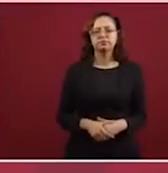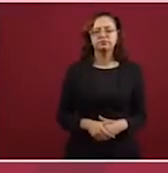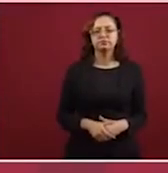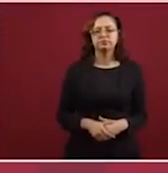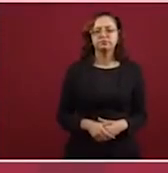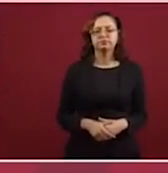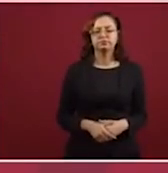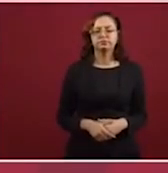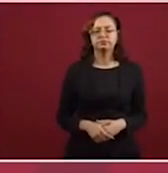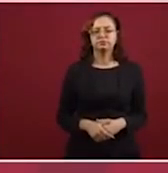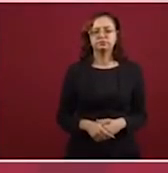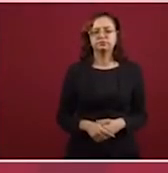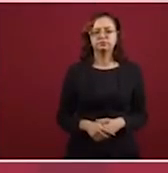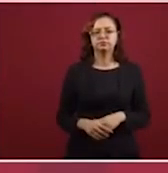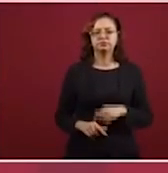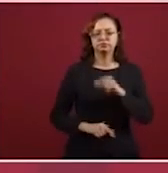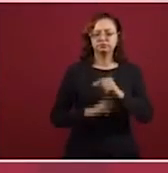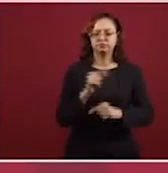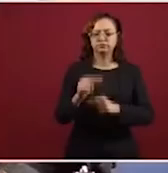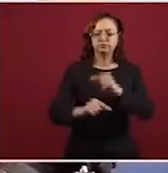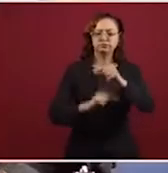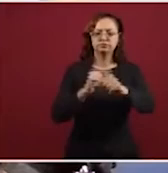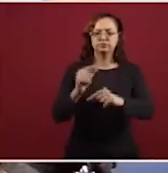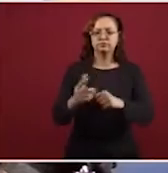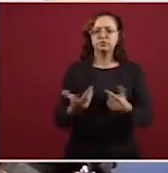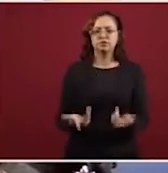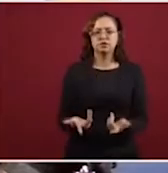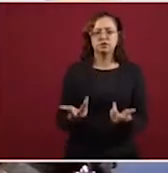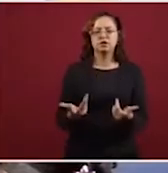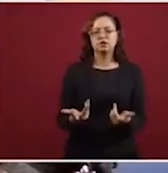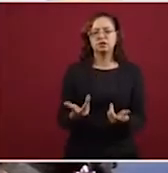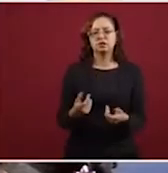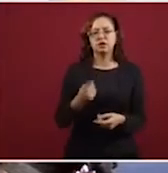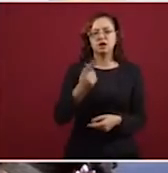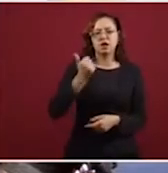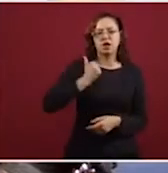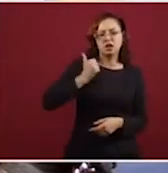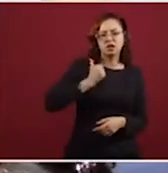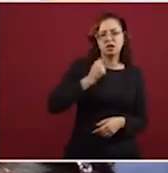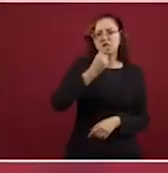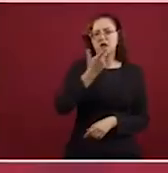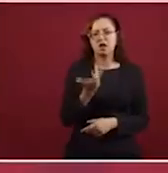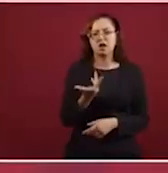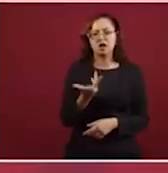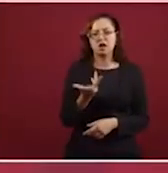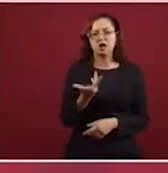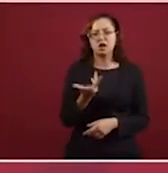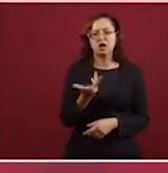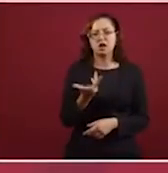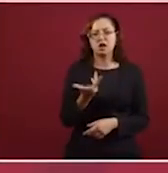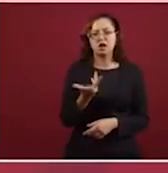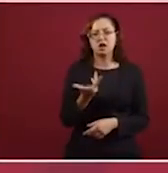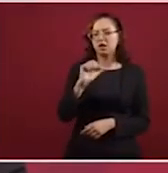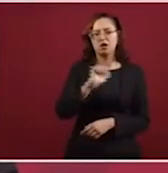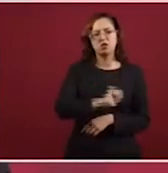tengamos un sistema de salud como el que tienen en Canadá, como el que tienen en Dinamarca.